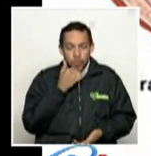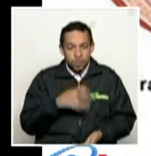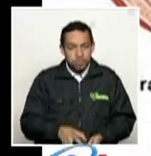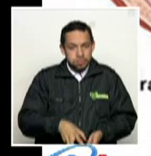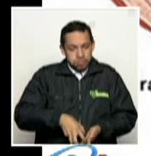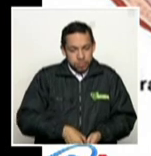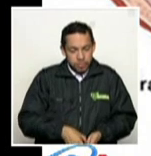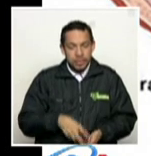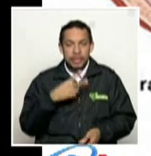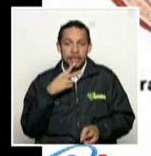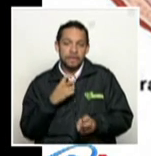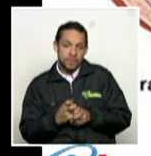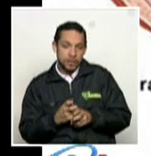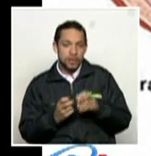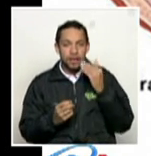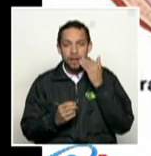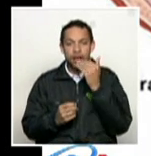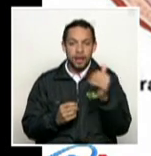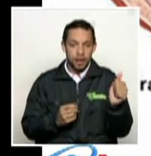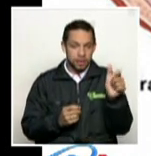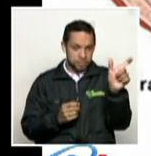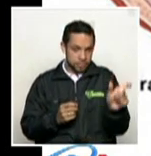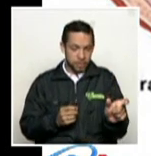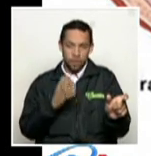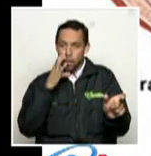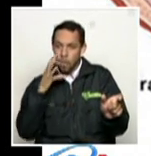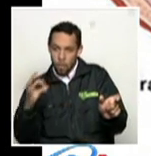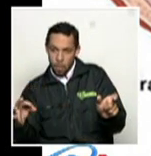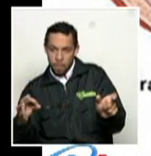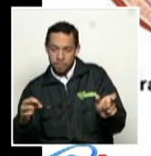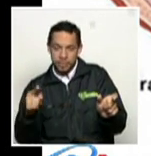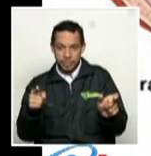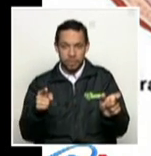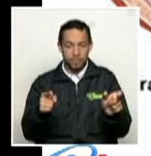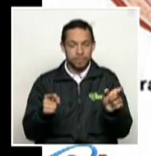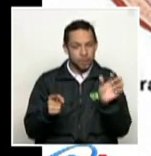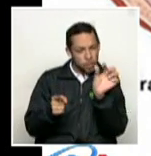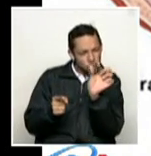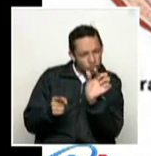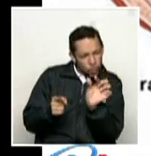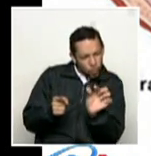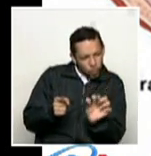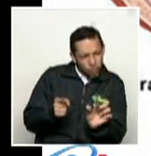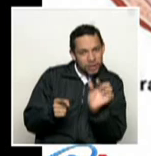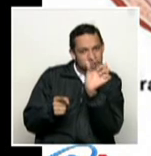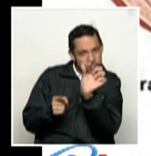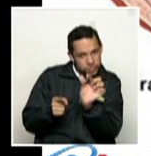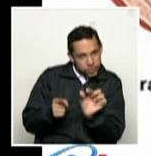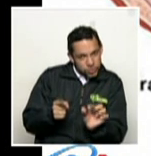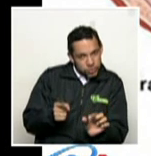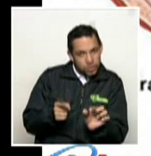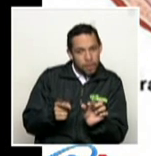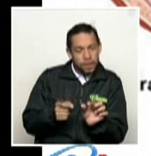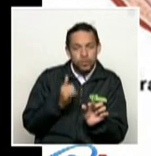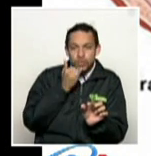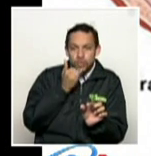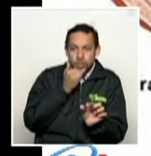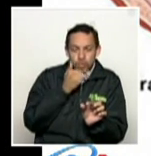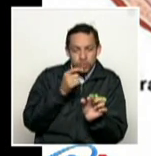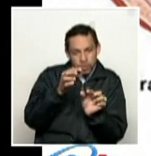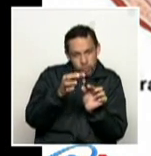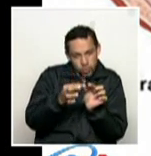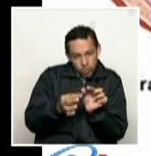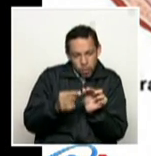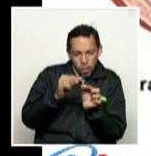dificultad con respecto al hombre, que el tubito que ven ustedes ahí abajo, que saca la orina de la vejiga hacia afuera, es